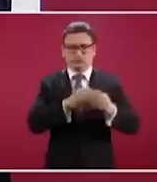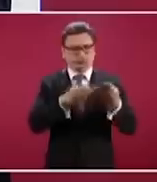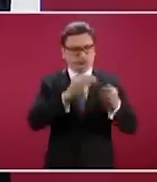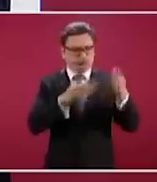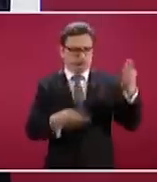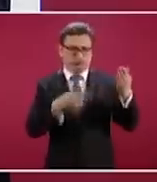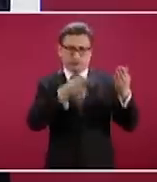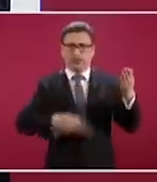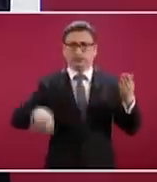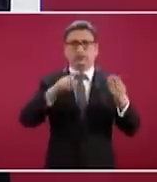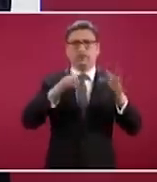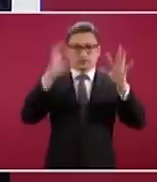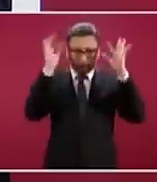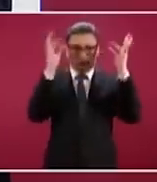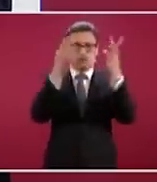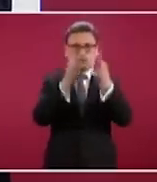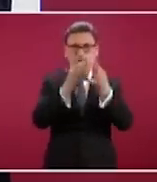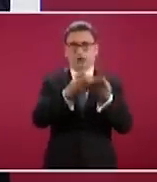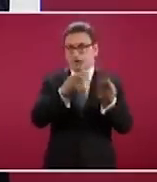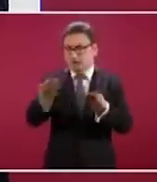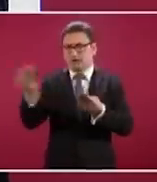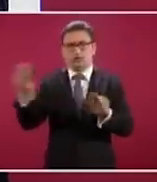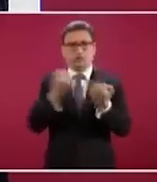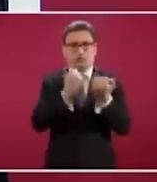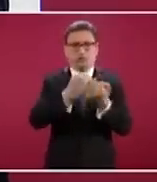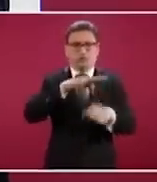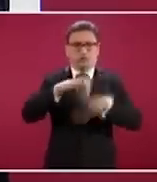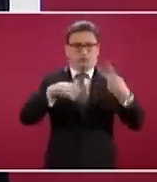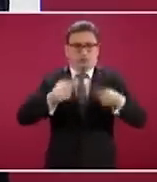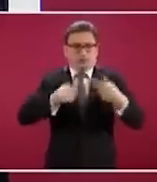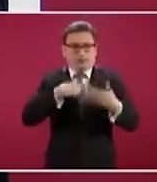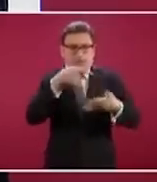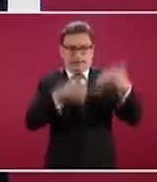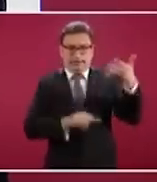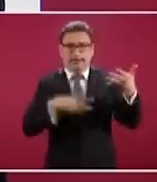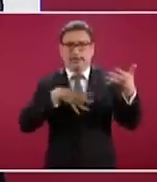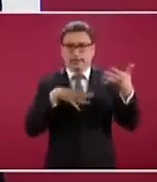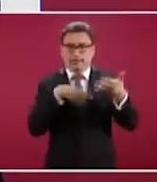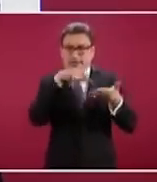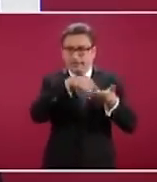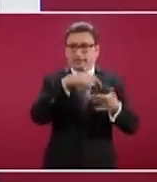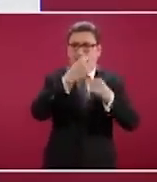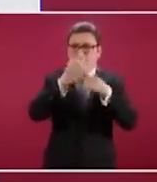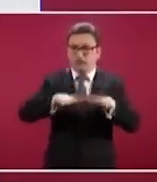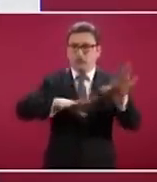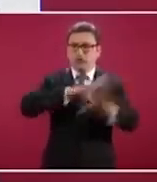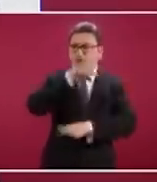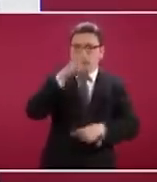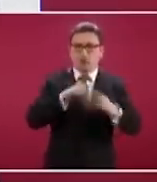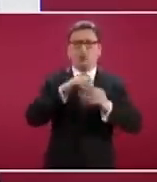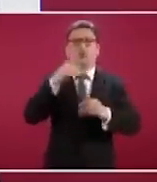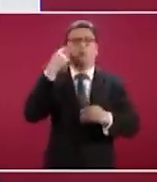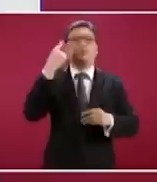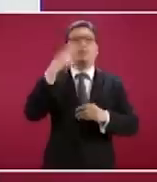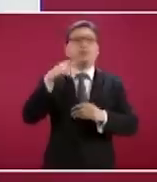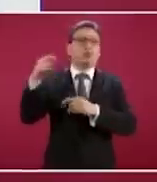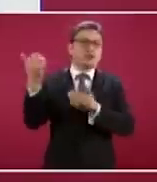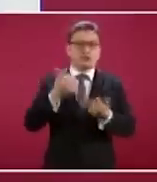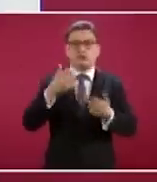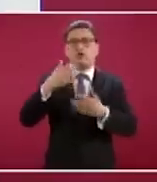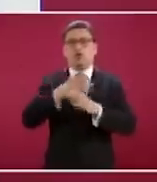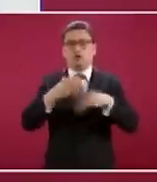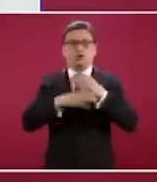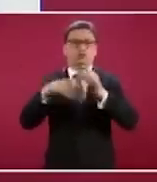nos va a servir a aduanas y que le sirve para el paisano, donde viene especificada toda la información que tiene que saber, y también aquí